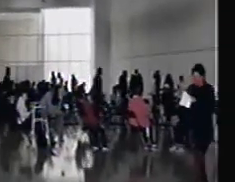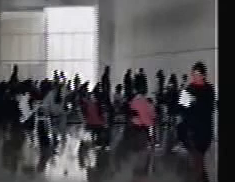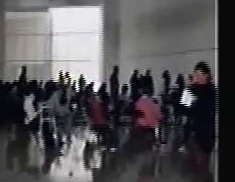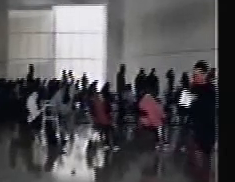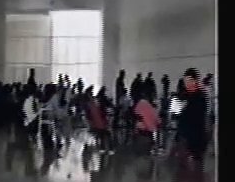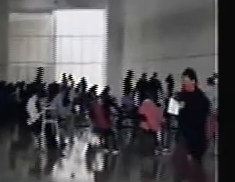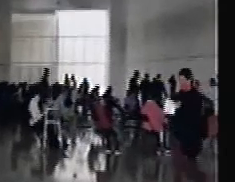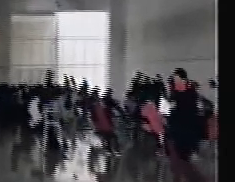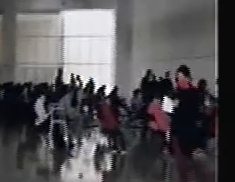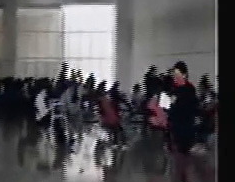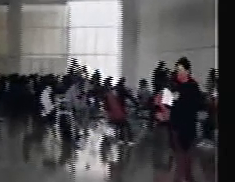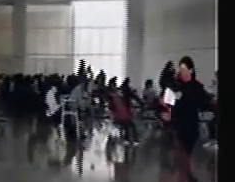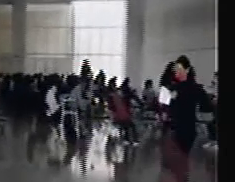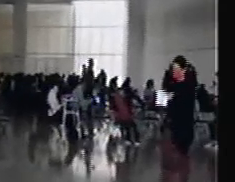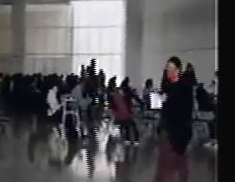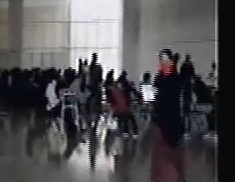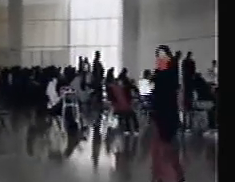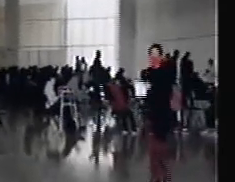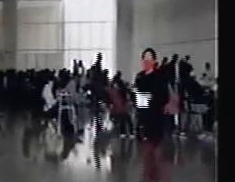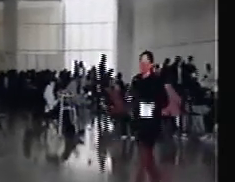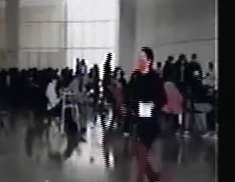que